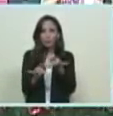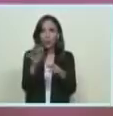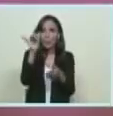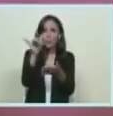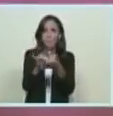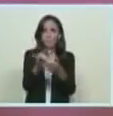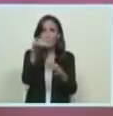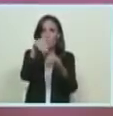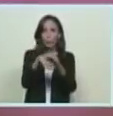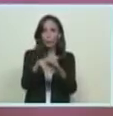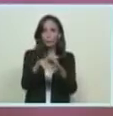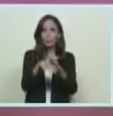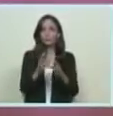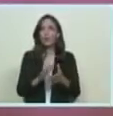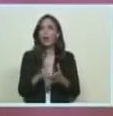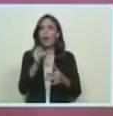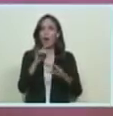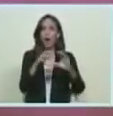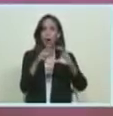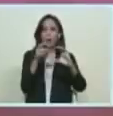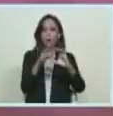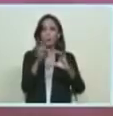el carnet de la patria que haya votado,